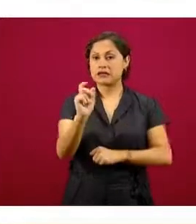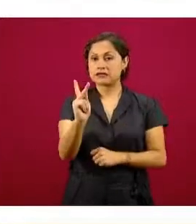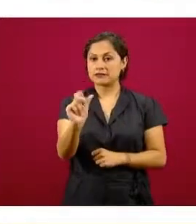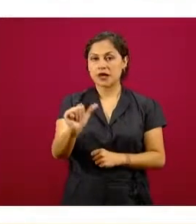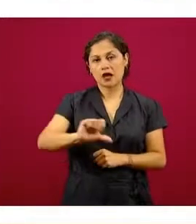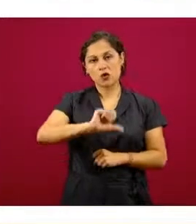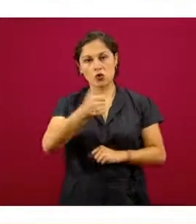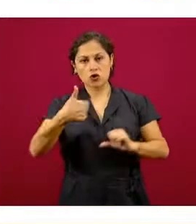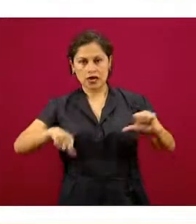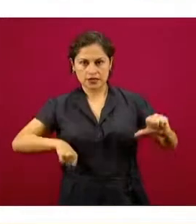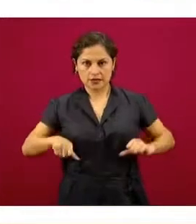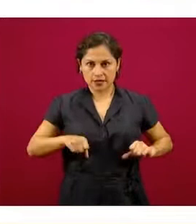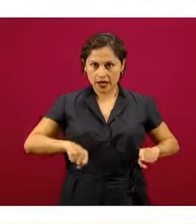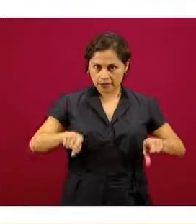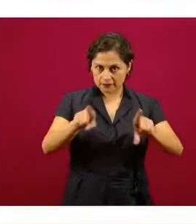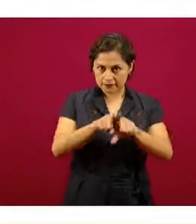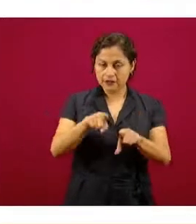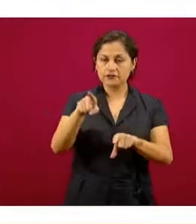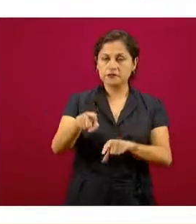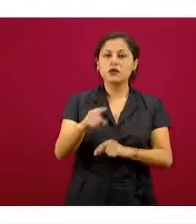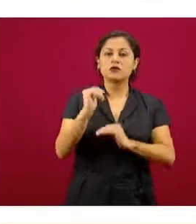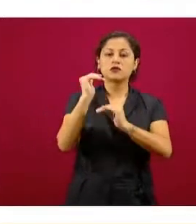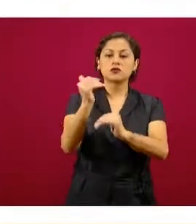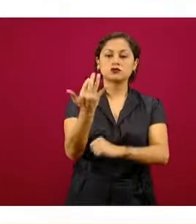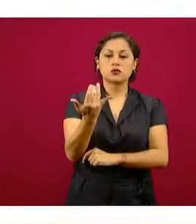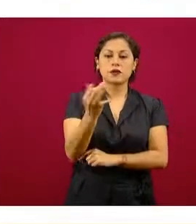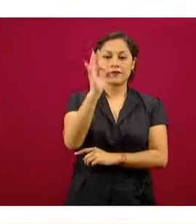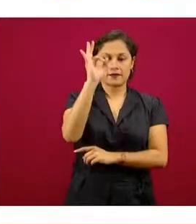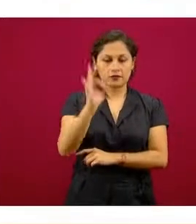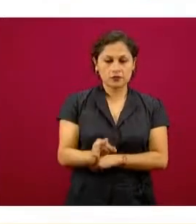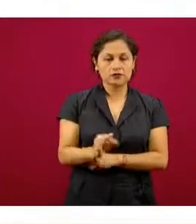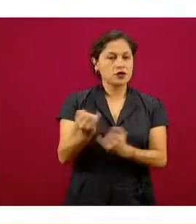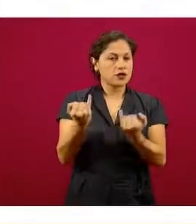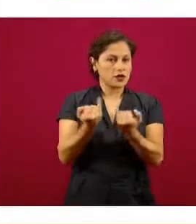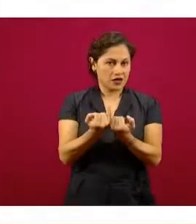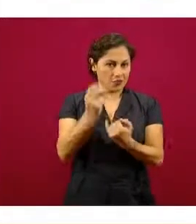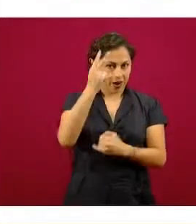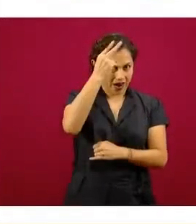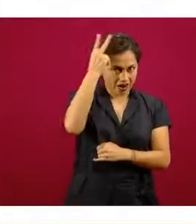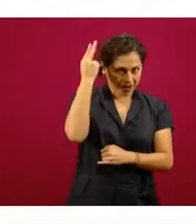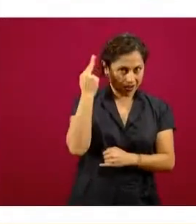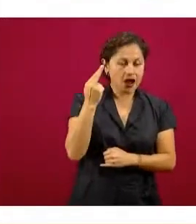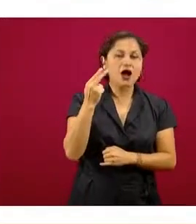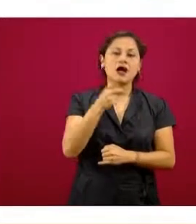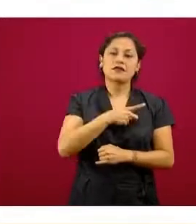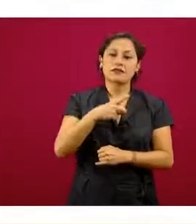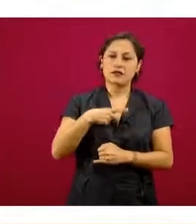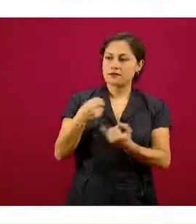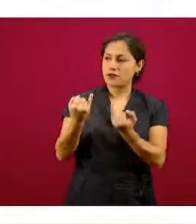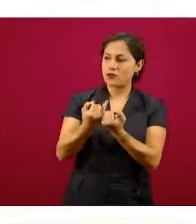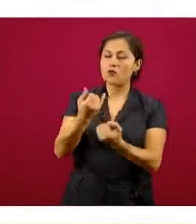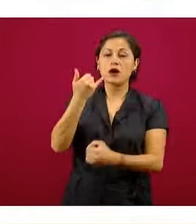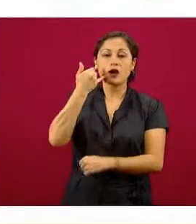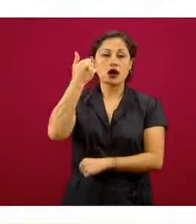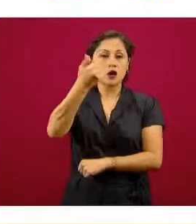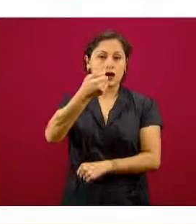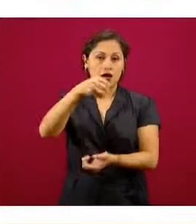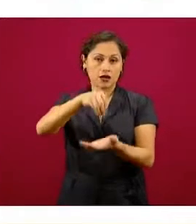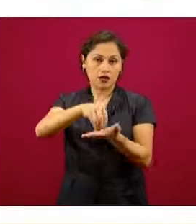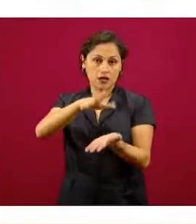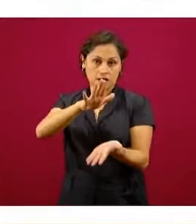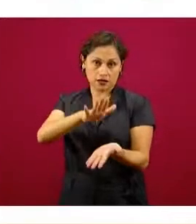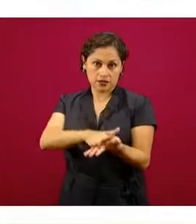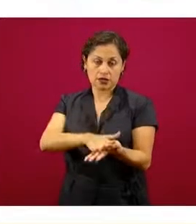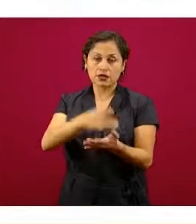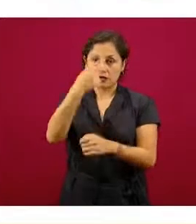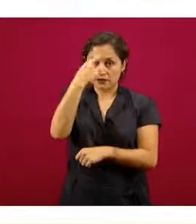aforo, e igual que lo veíamos como en las barberías, peluquerías, que sea con cita para evitar las conglomeraciones de personas, no solo a la entrada